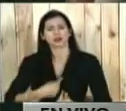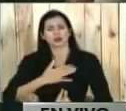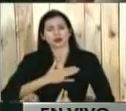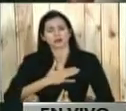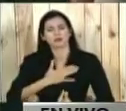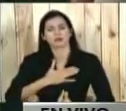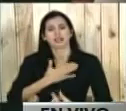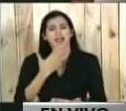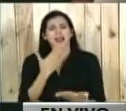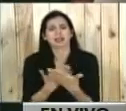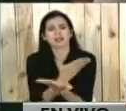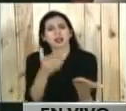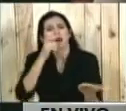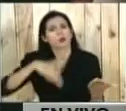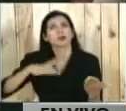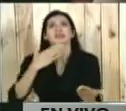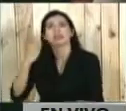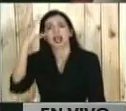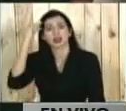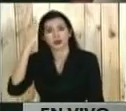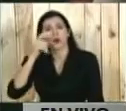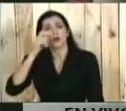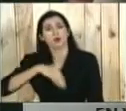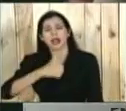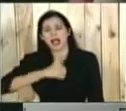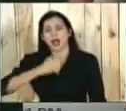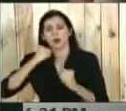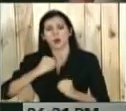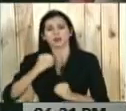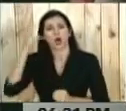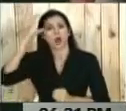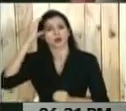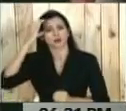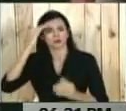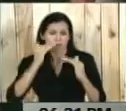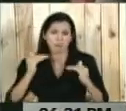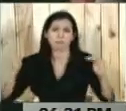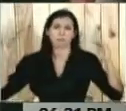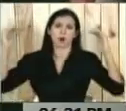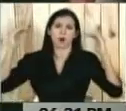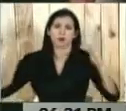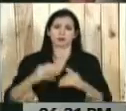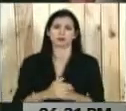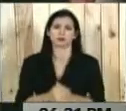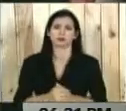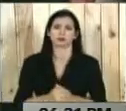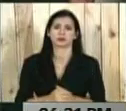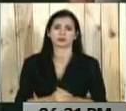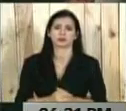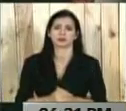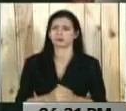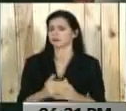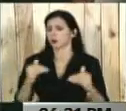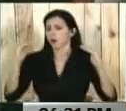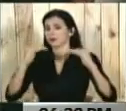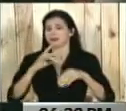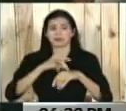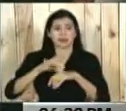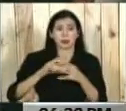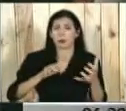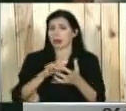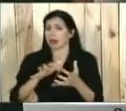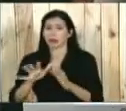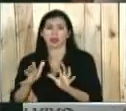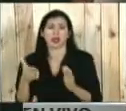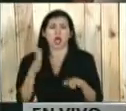doy oraciones y le doy gracias a Dios, porque nuestro pueblo ha tenido la conciencia superior para volar por encima de las dificultades creadas por